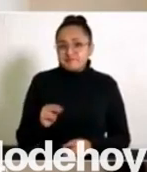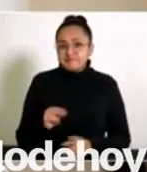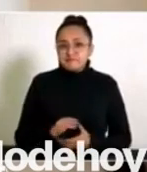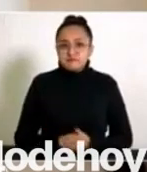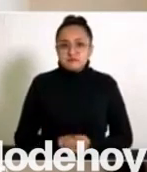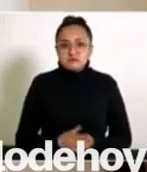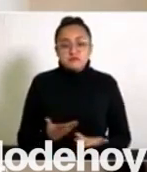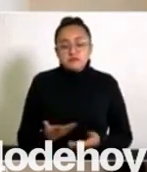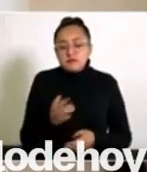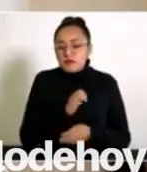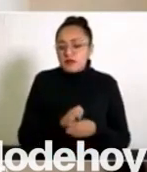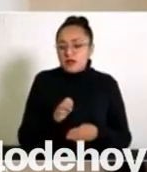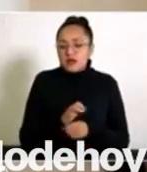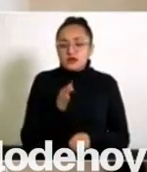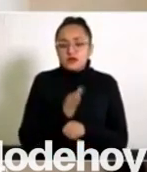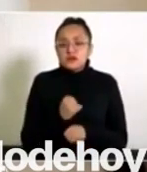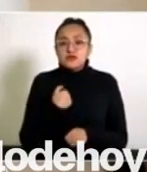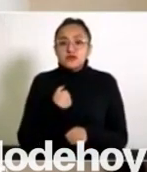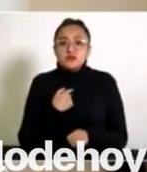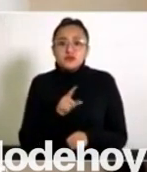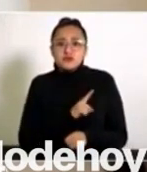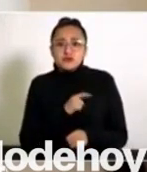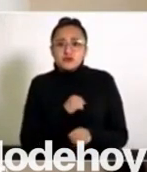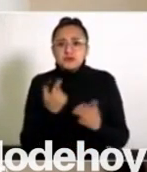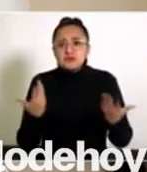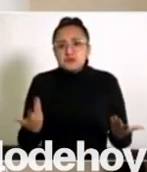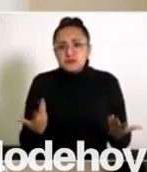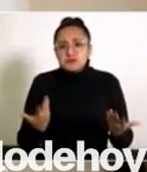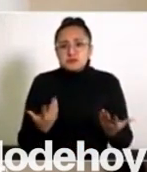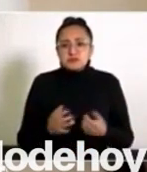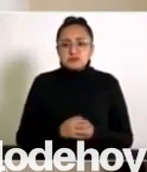entonces yo solo espero